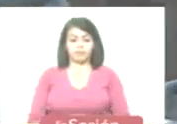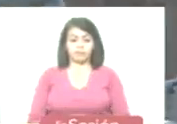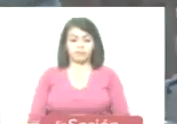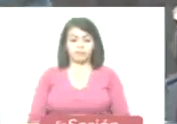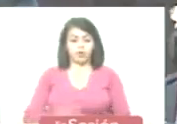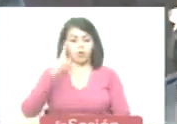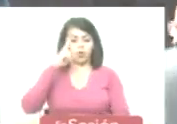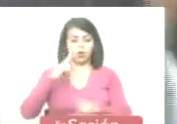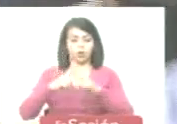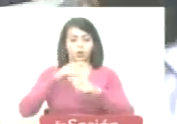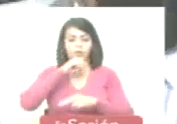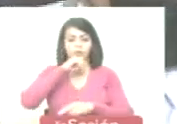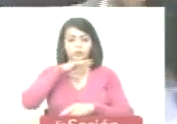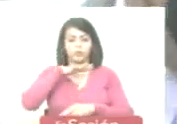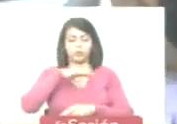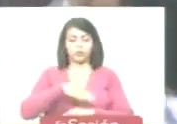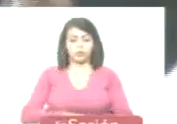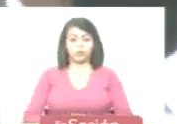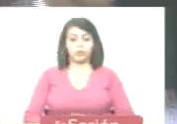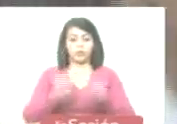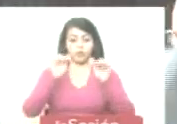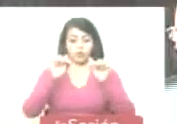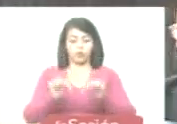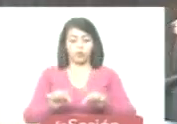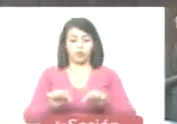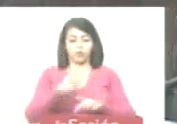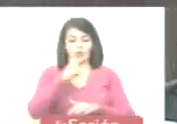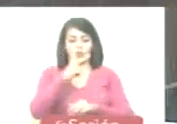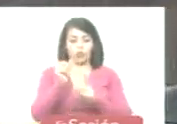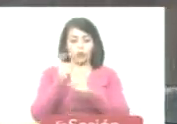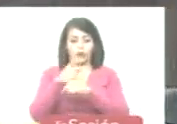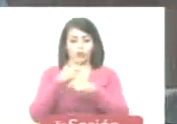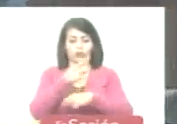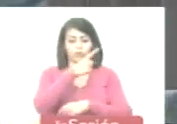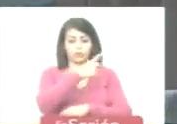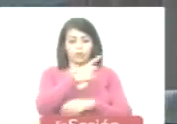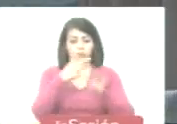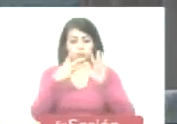honor a nuestra historia. Y hoy, 2 de